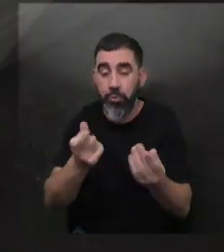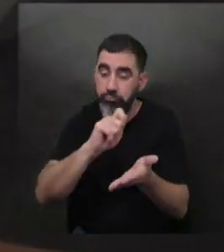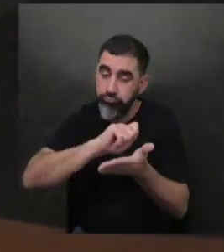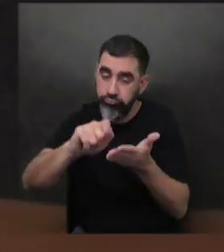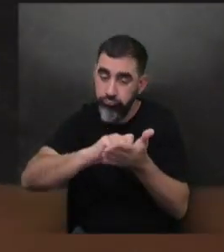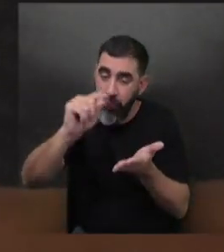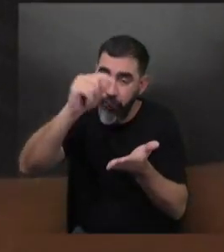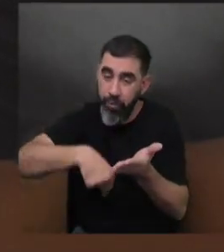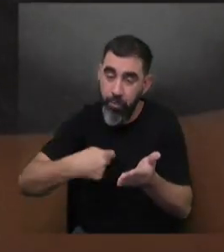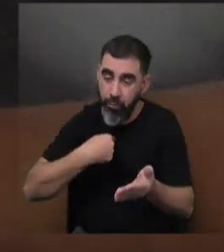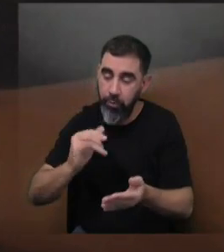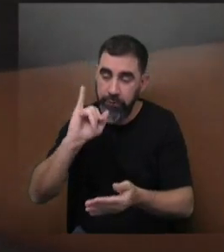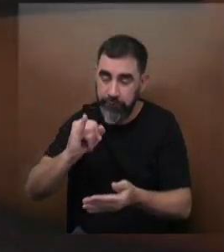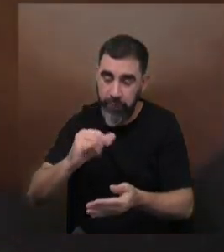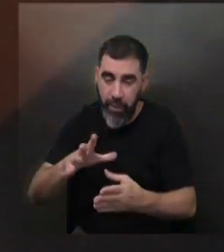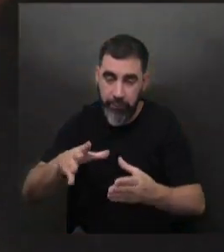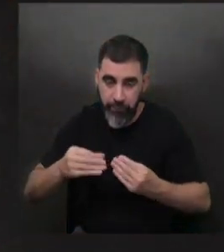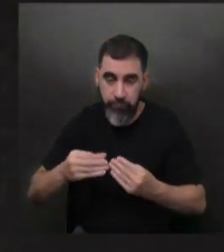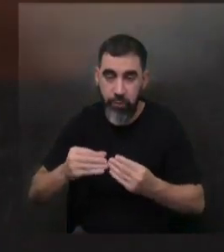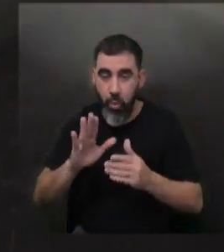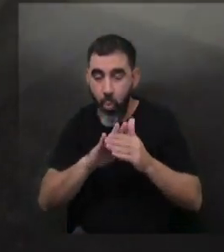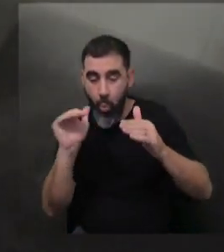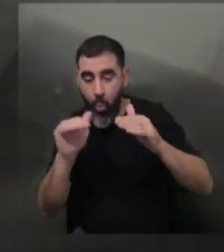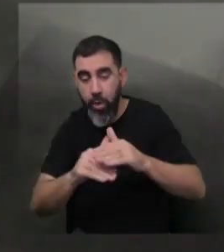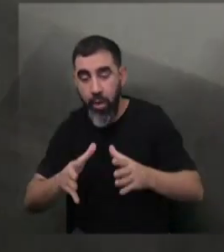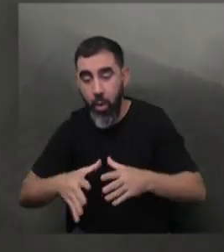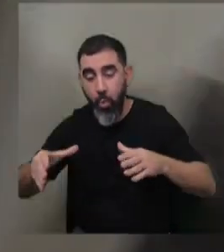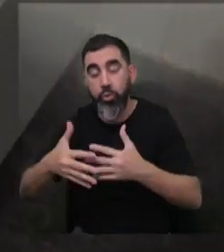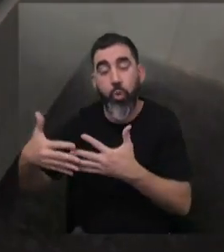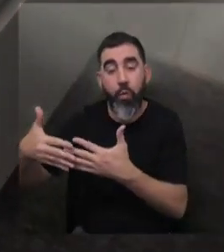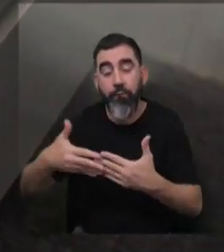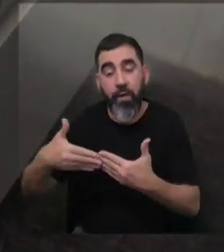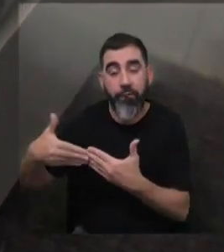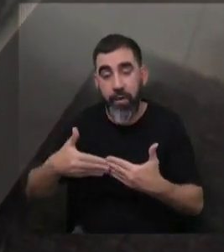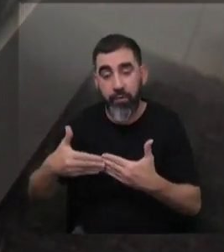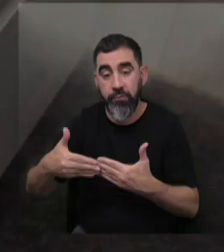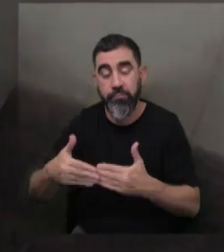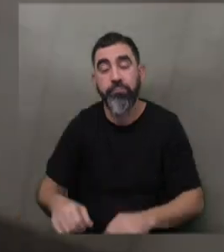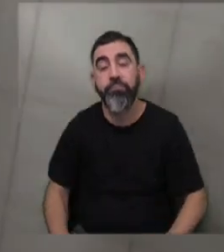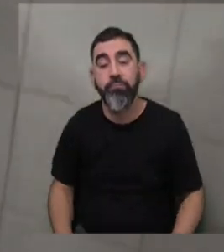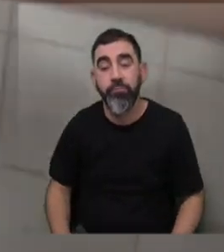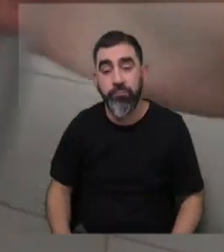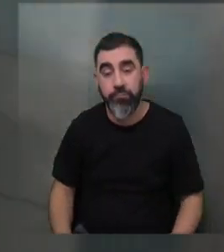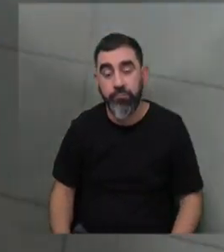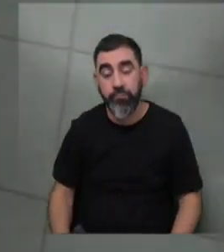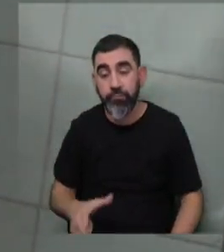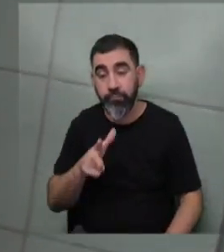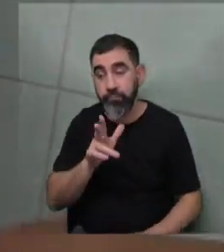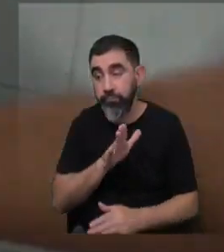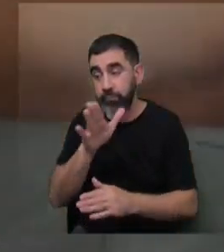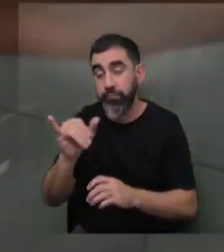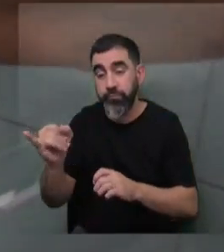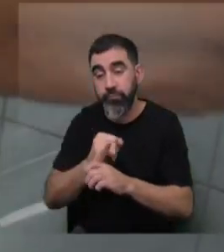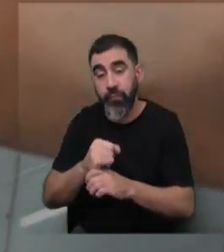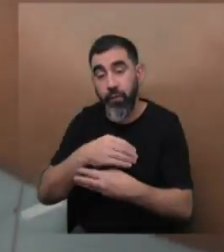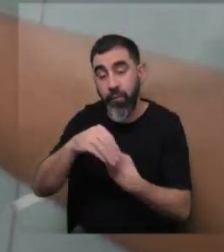firme como el consentimiento informado y que se guarda en el bolsito del bebé, le decimos así, se olvidan del tema y cuando van a tener a la institución familiar les